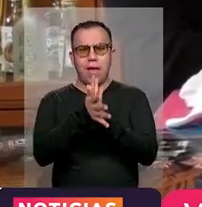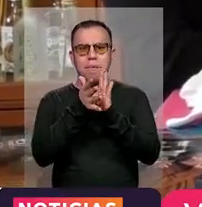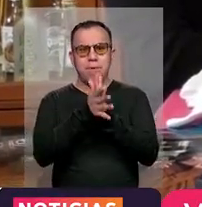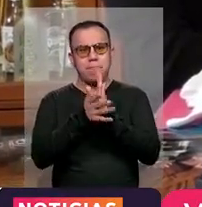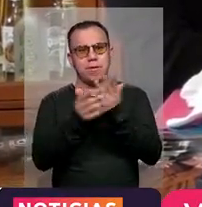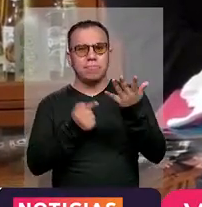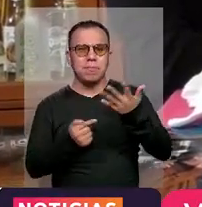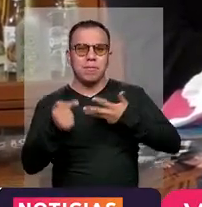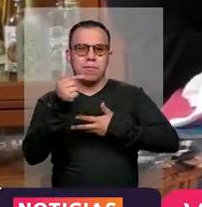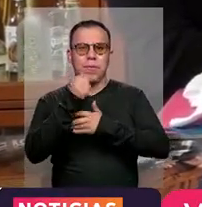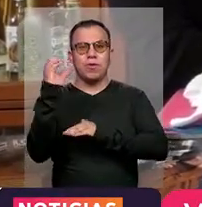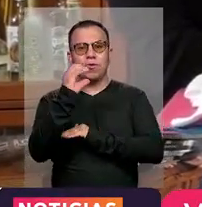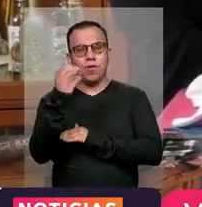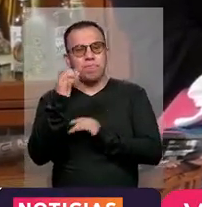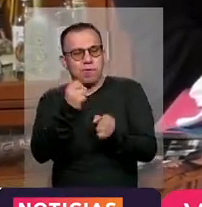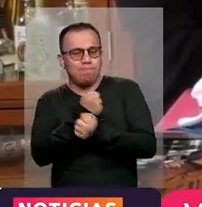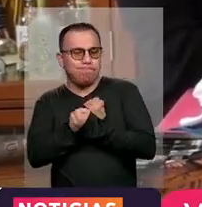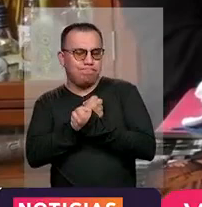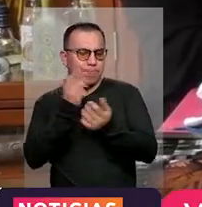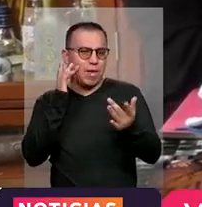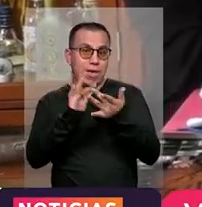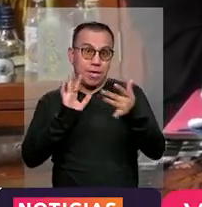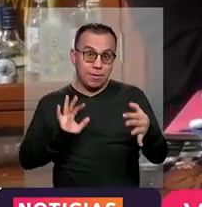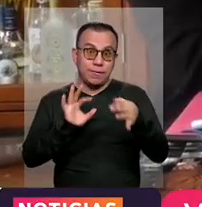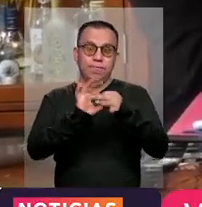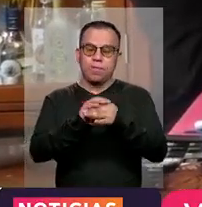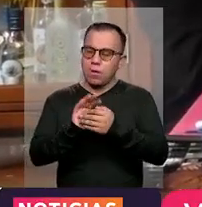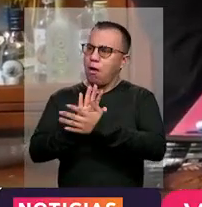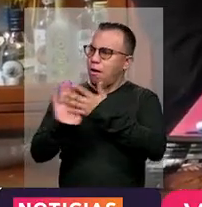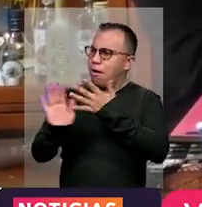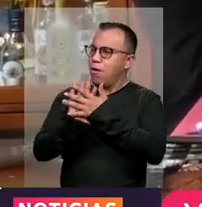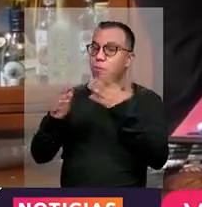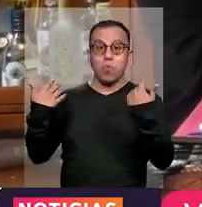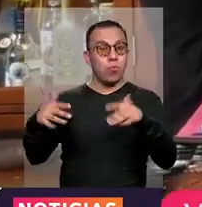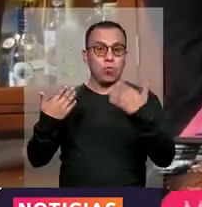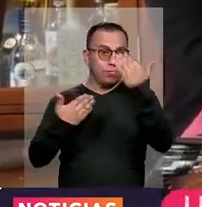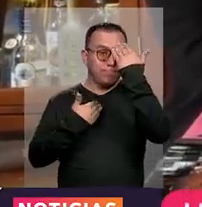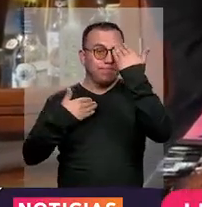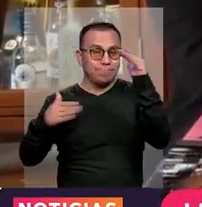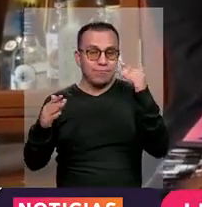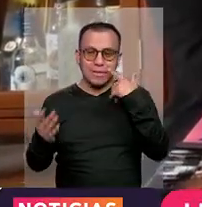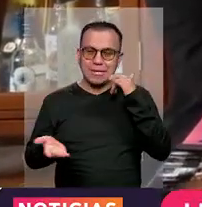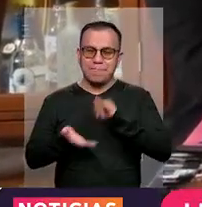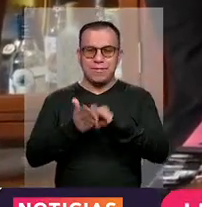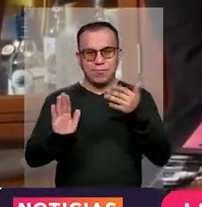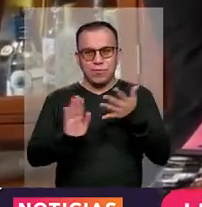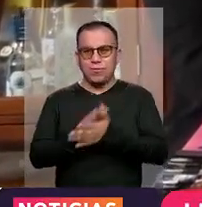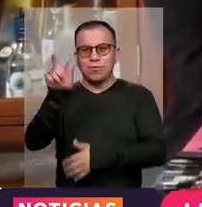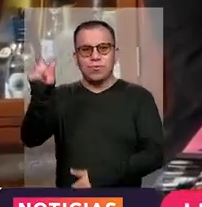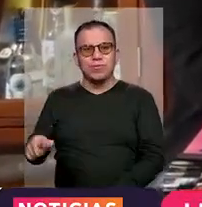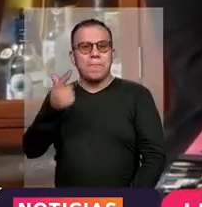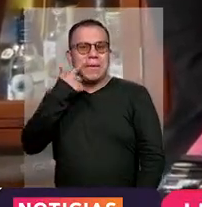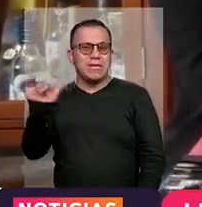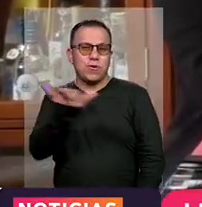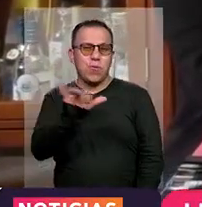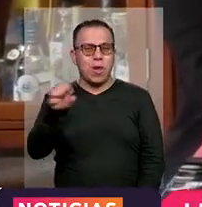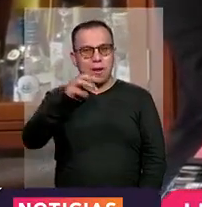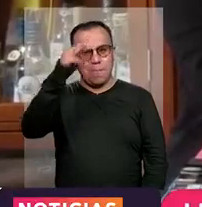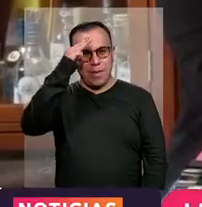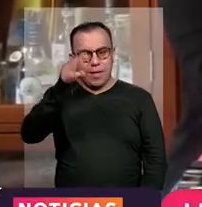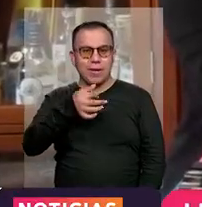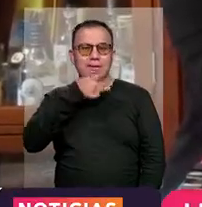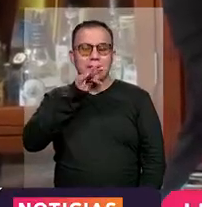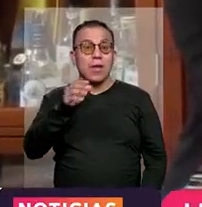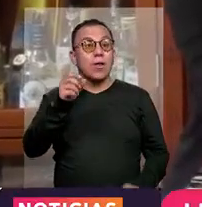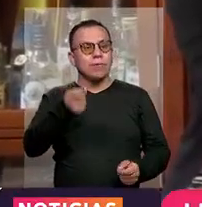de por qué colombia ama tanto méxico vicente pues se cautivo con esa historia y así le dijo es que usted es tan mexicano como el tequila